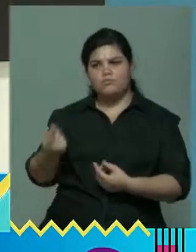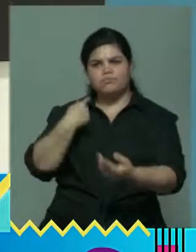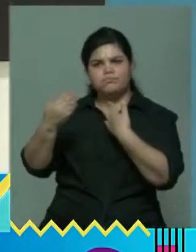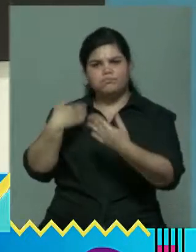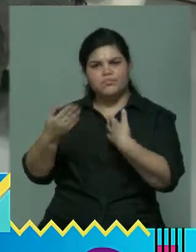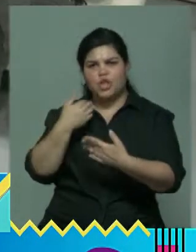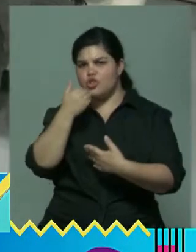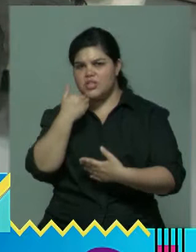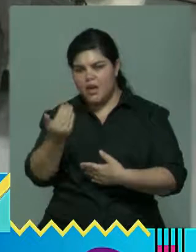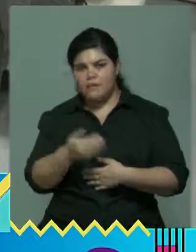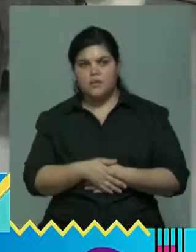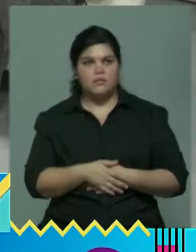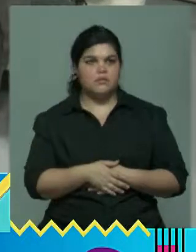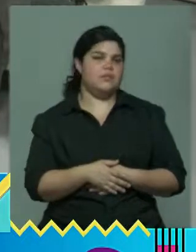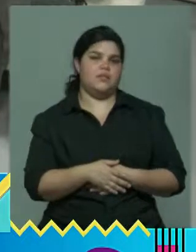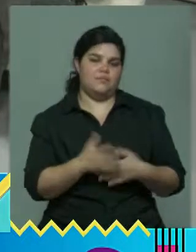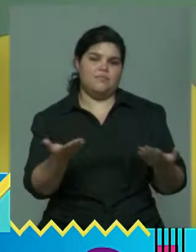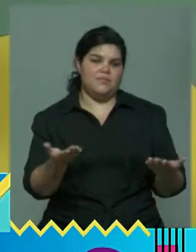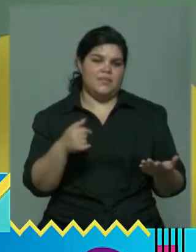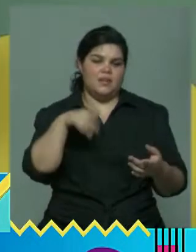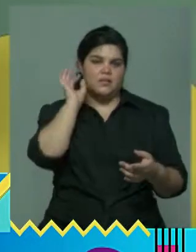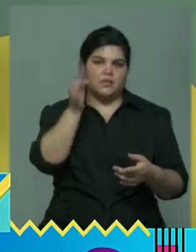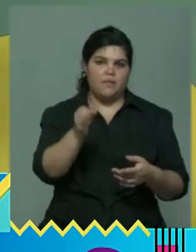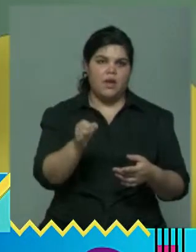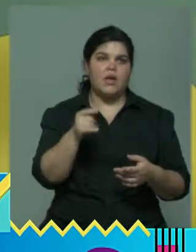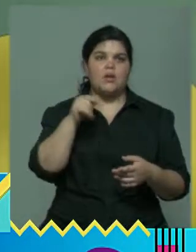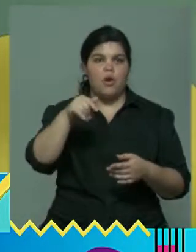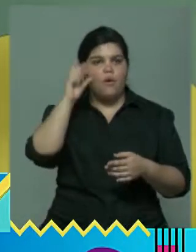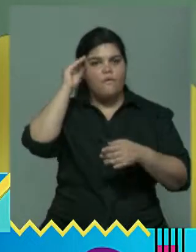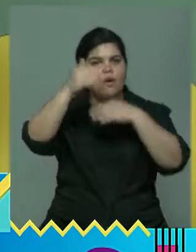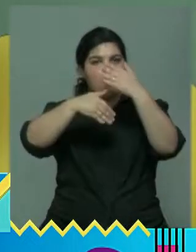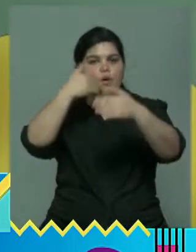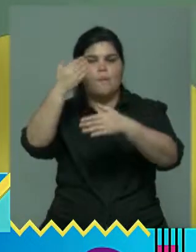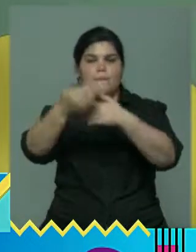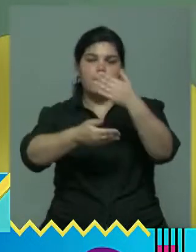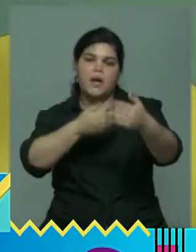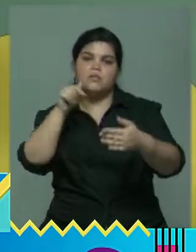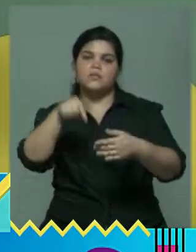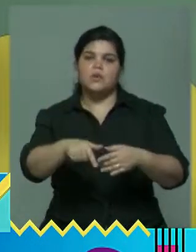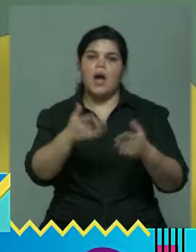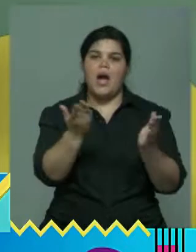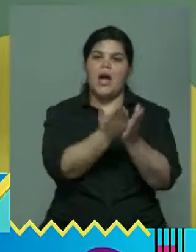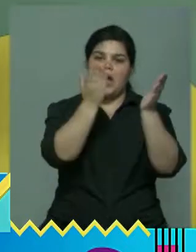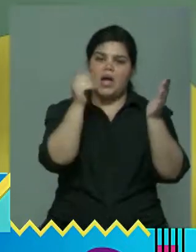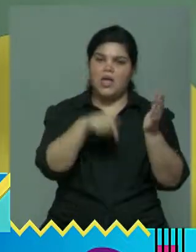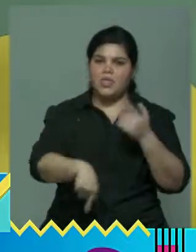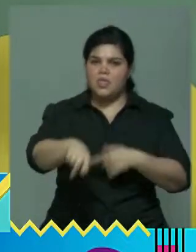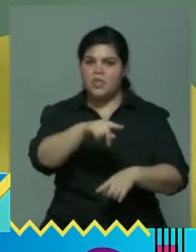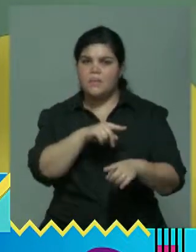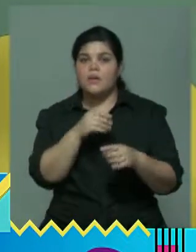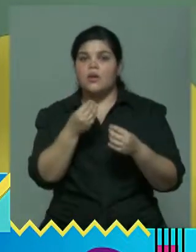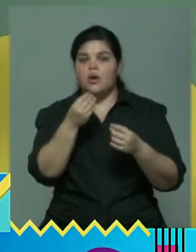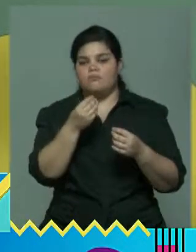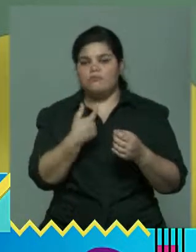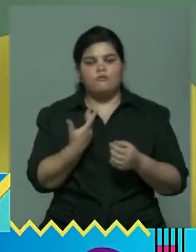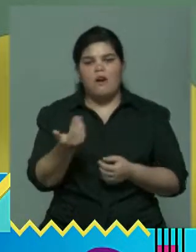exacto, porque la formación es binaria, o sea, la formación académica tiene una cuestión binaria muy fuerte, más allá de que hay grupos, digamos,